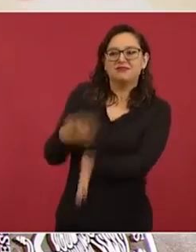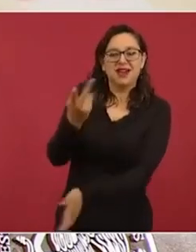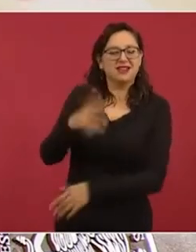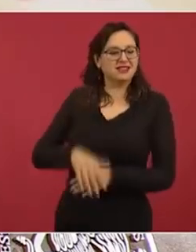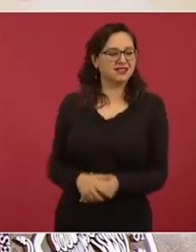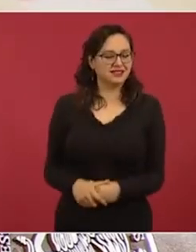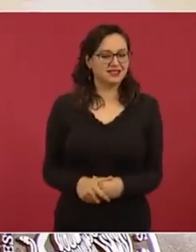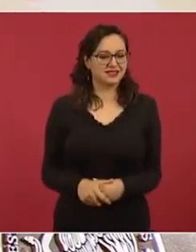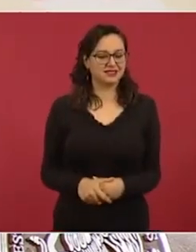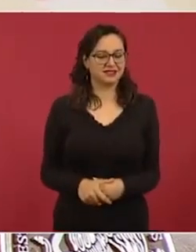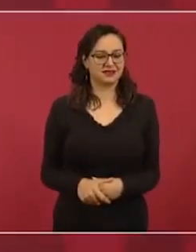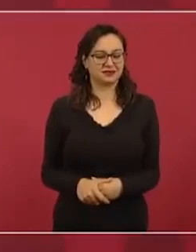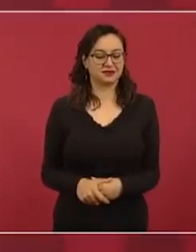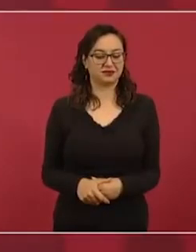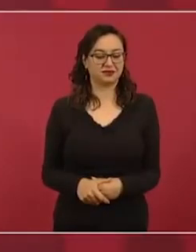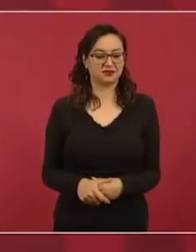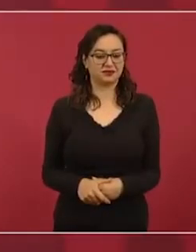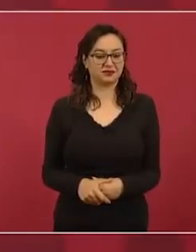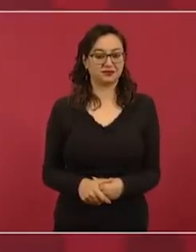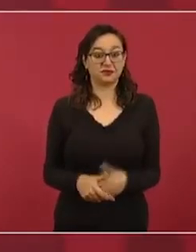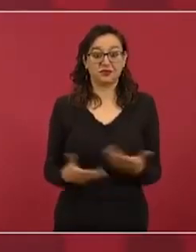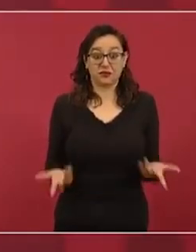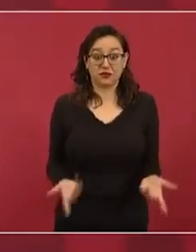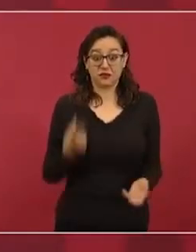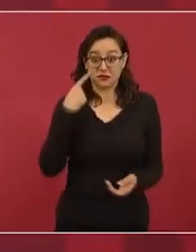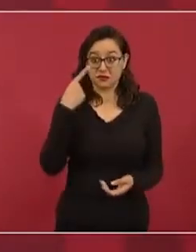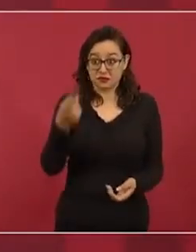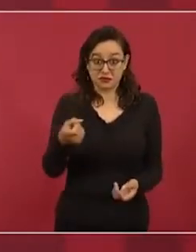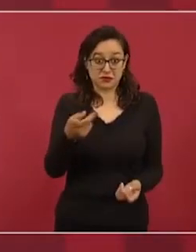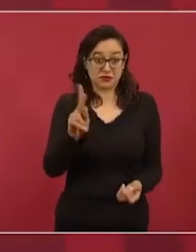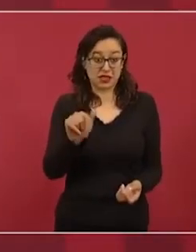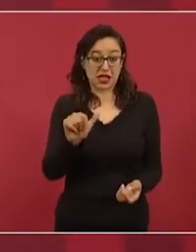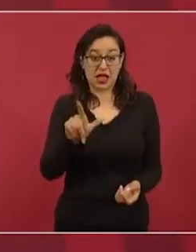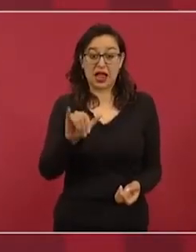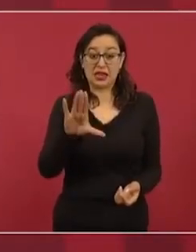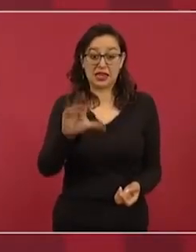Porque ahí está Calica, precisamente.